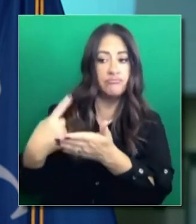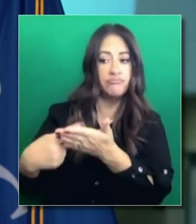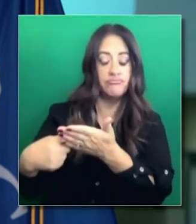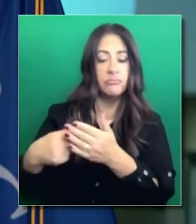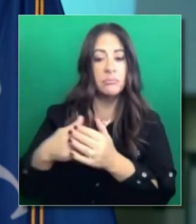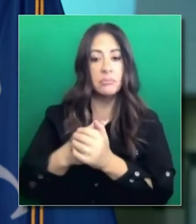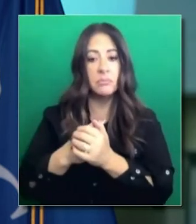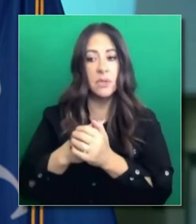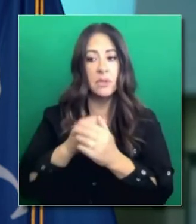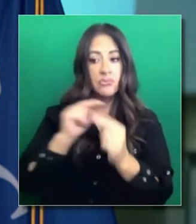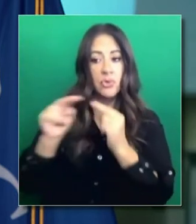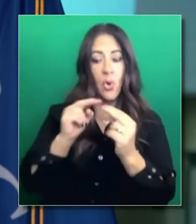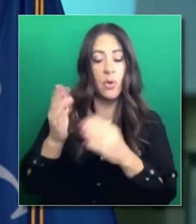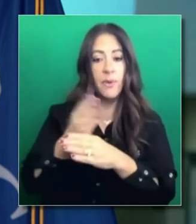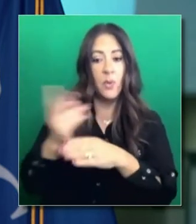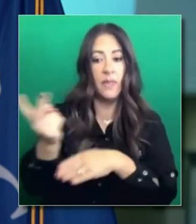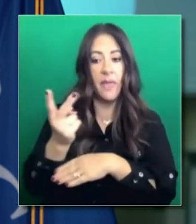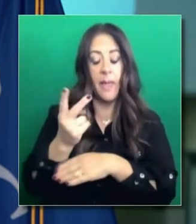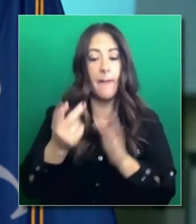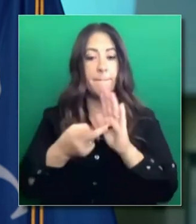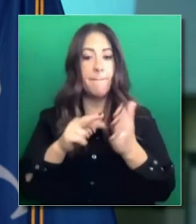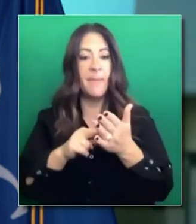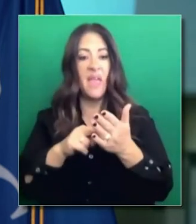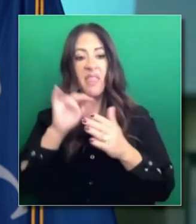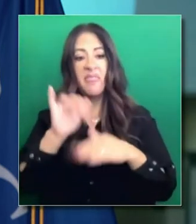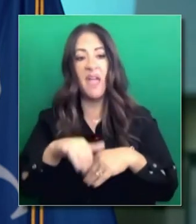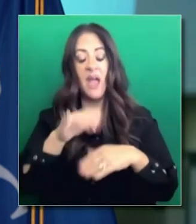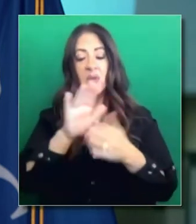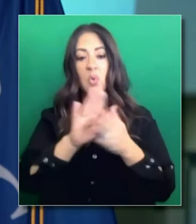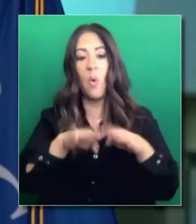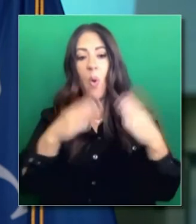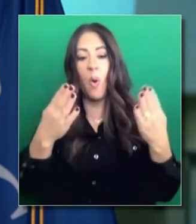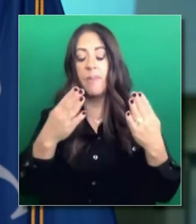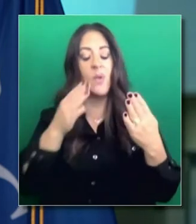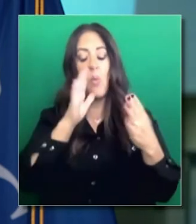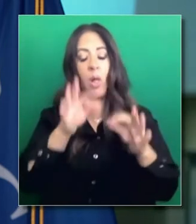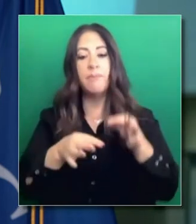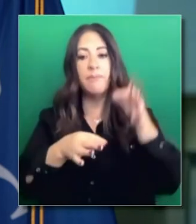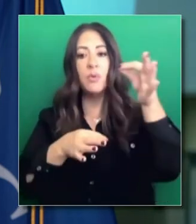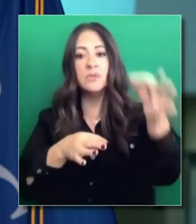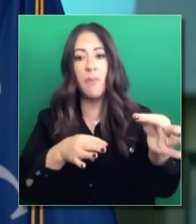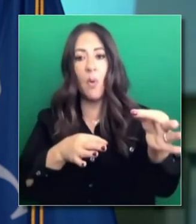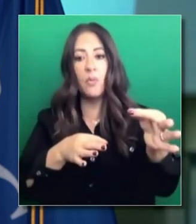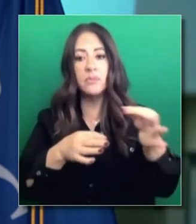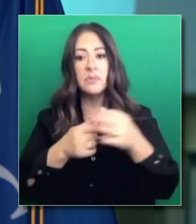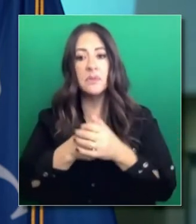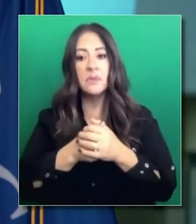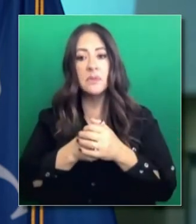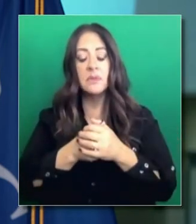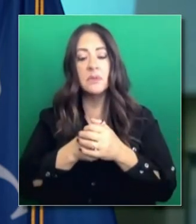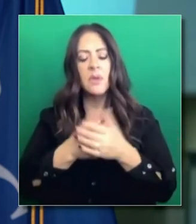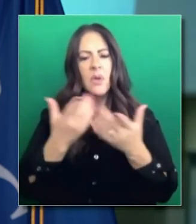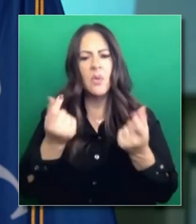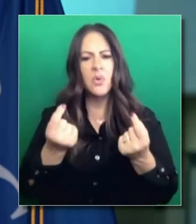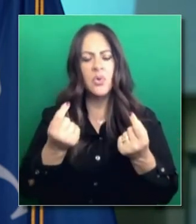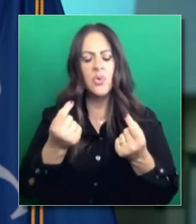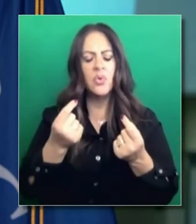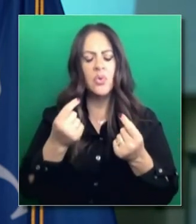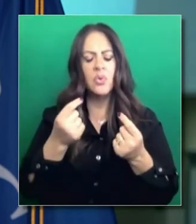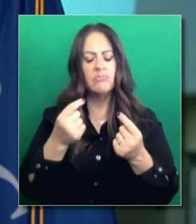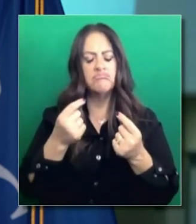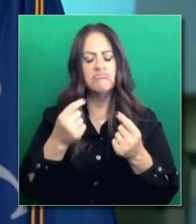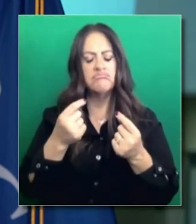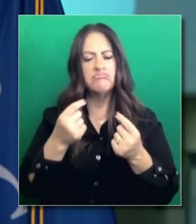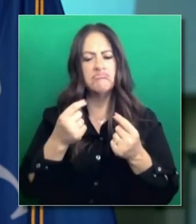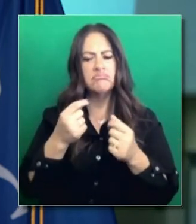de maestros. Podemos empujar para que se abran estas escuelas más adelante